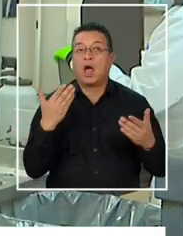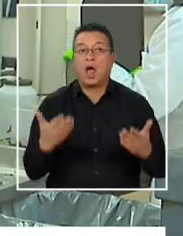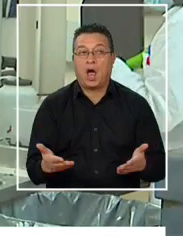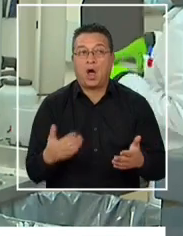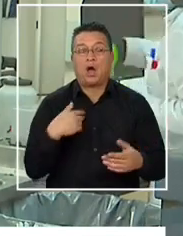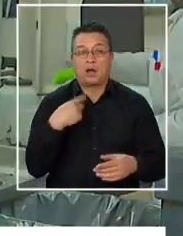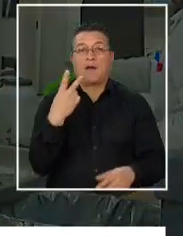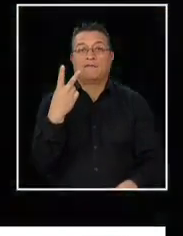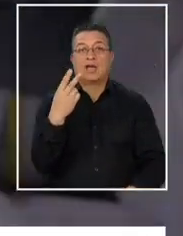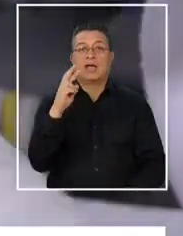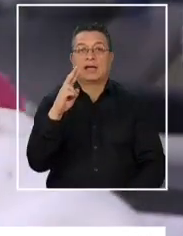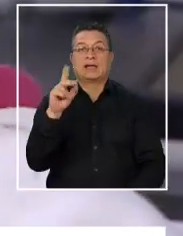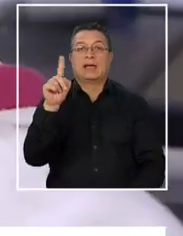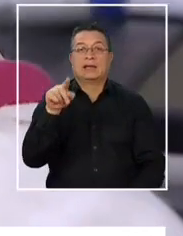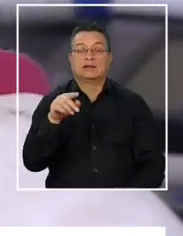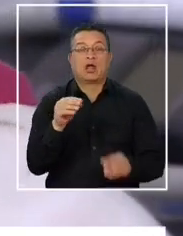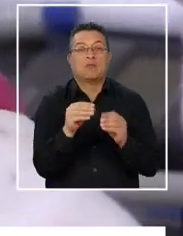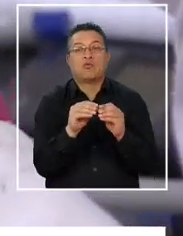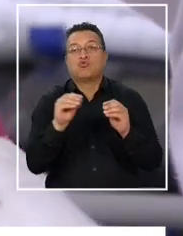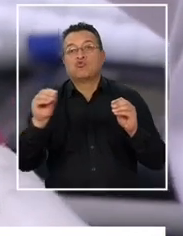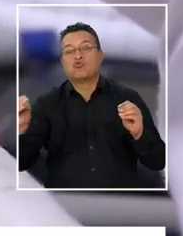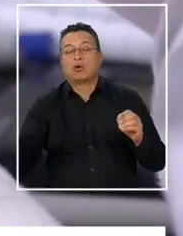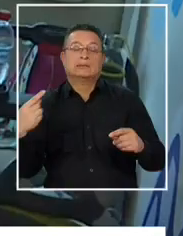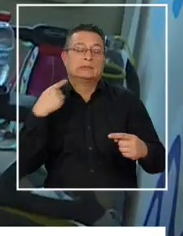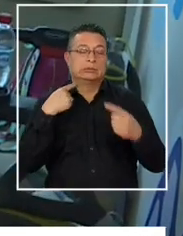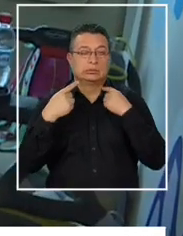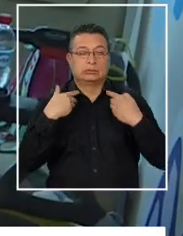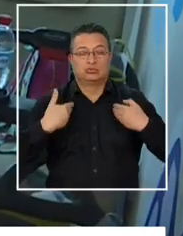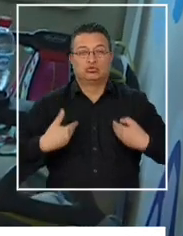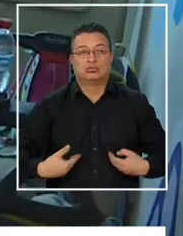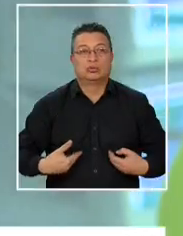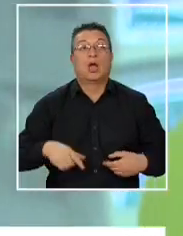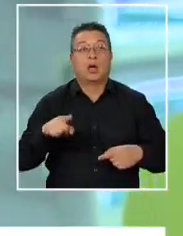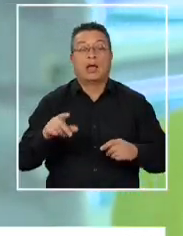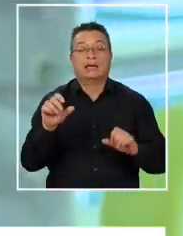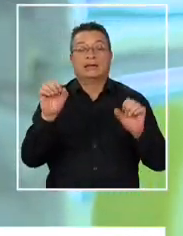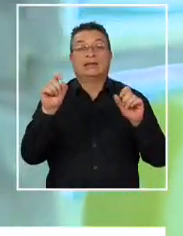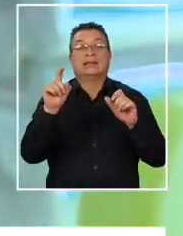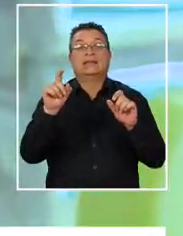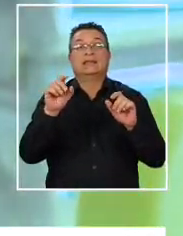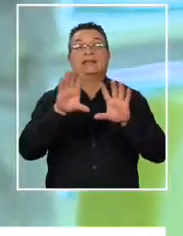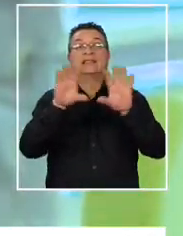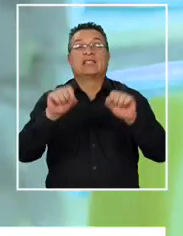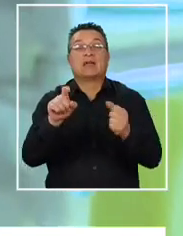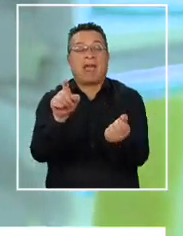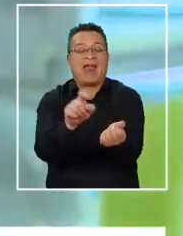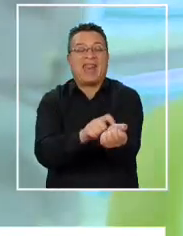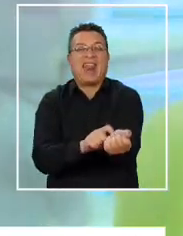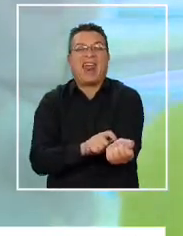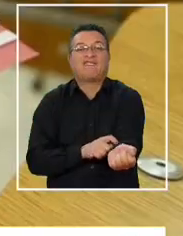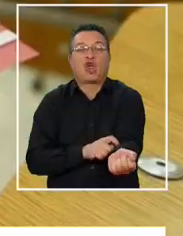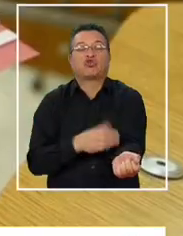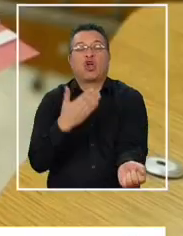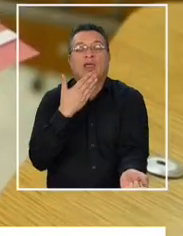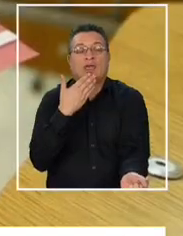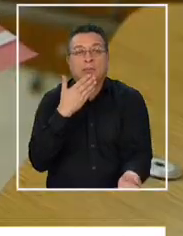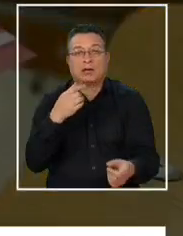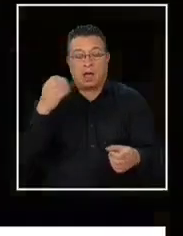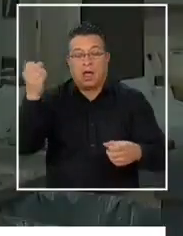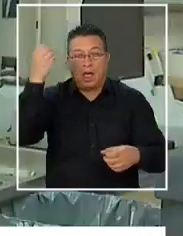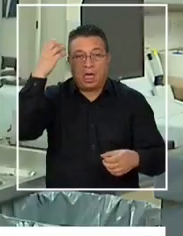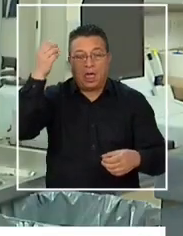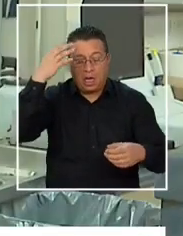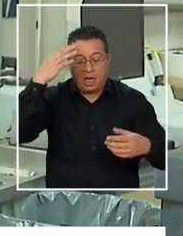un VRS prolongado. Incluso hay estudios que sugieren efectos en el sistema nervioso que podrían derivar en un deterioro en el